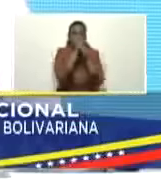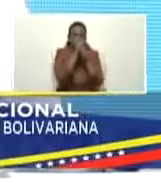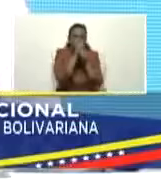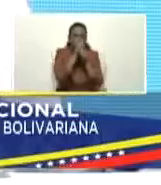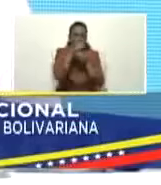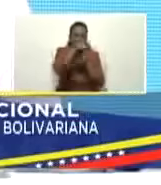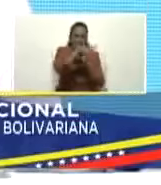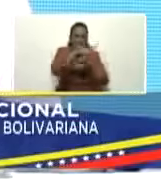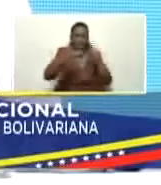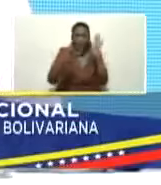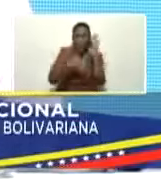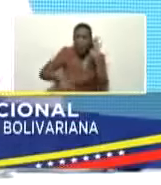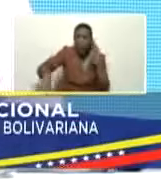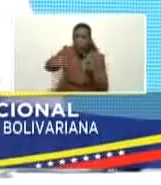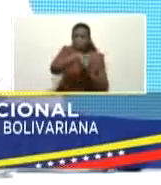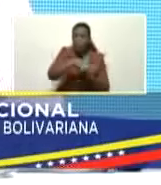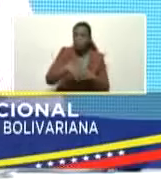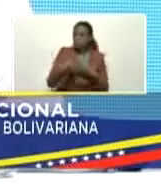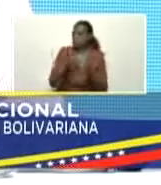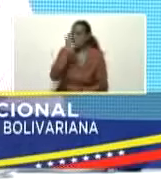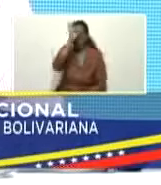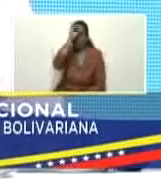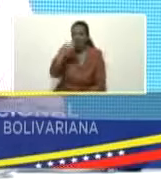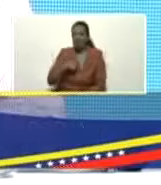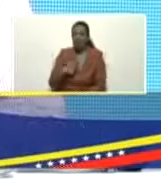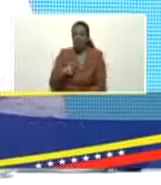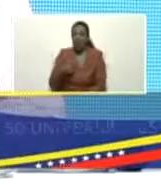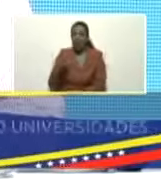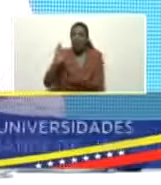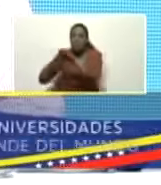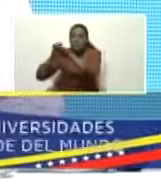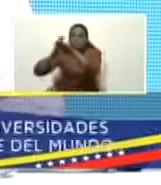Nadie sabía. Y apenas se corrió